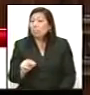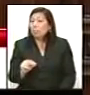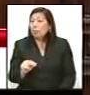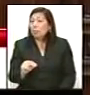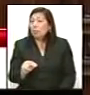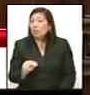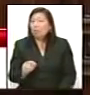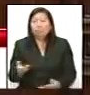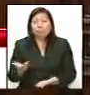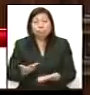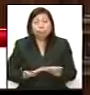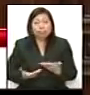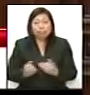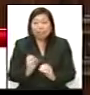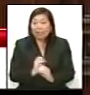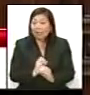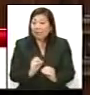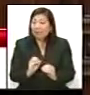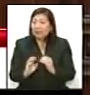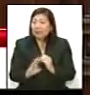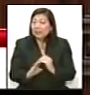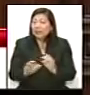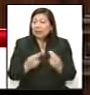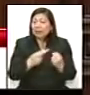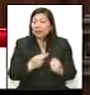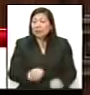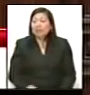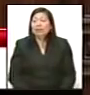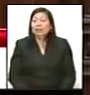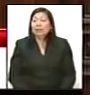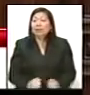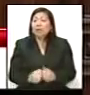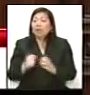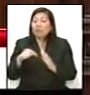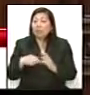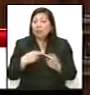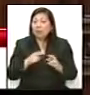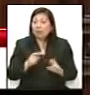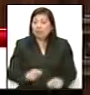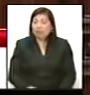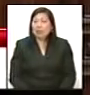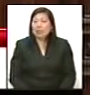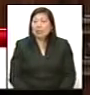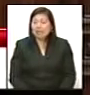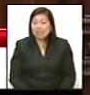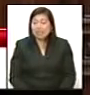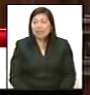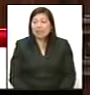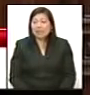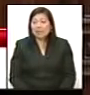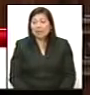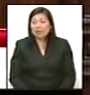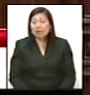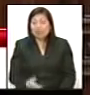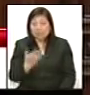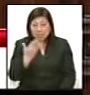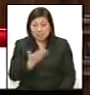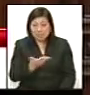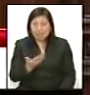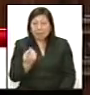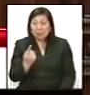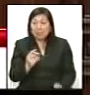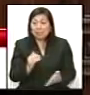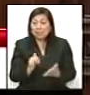por la no recaudación del peaje va a ser asumida con fondos públicos. ¿Se dan cuenta? Por